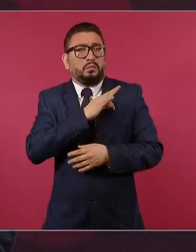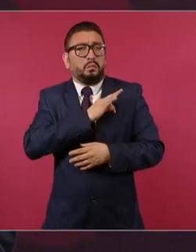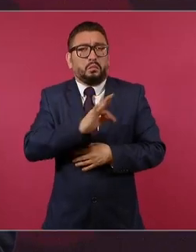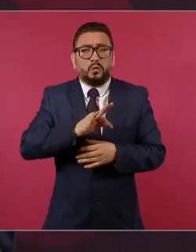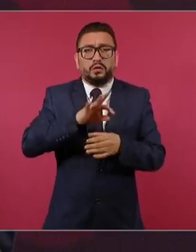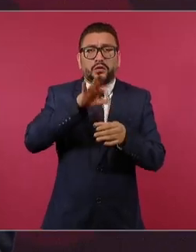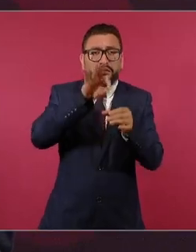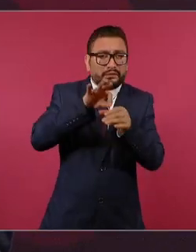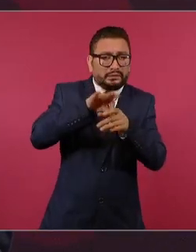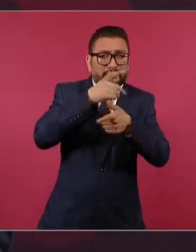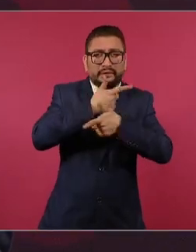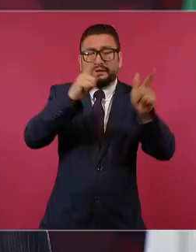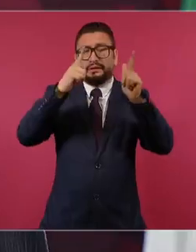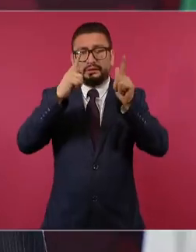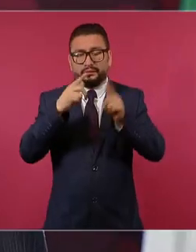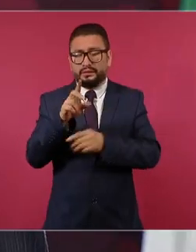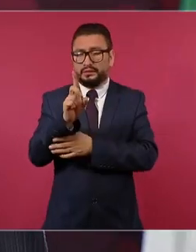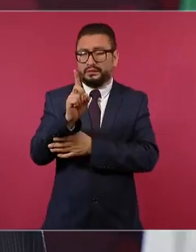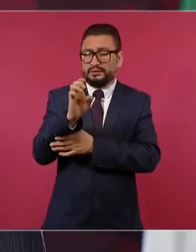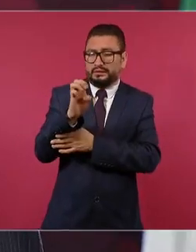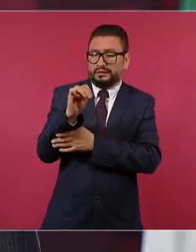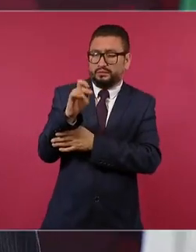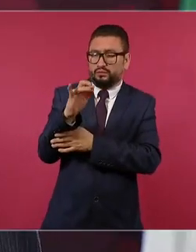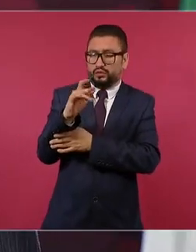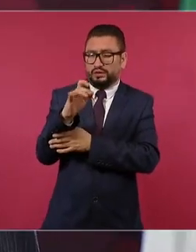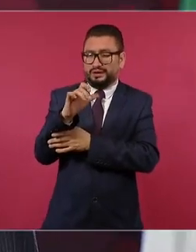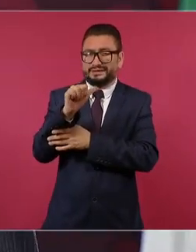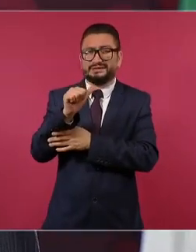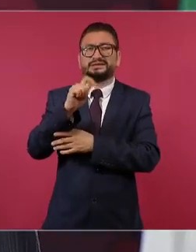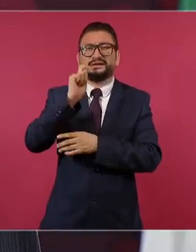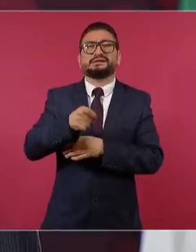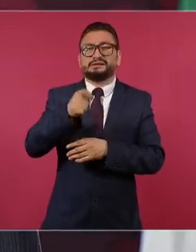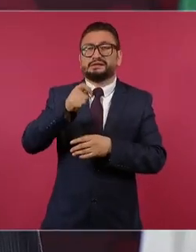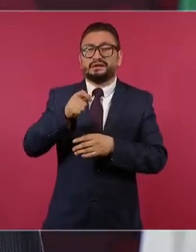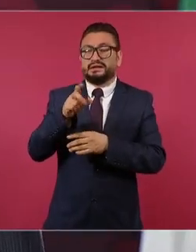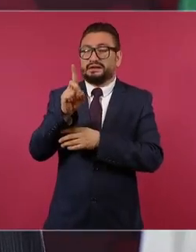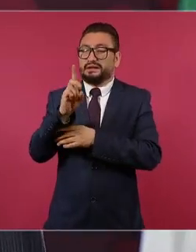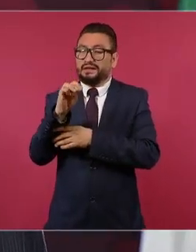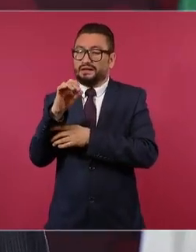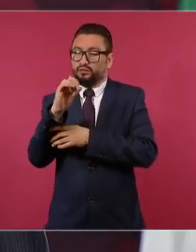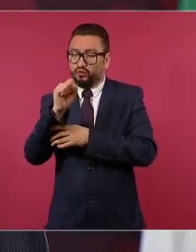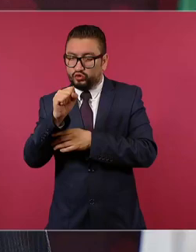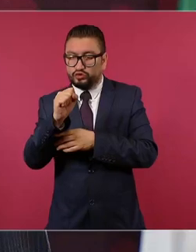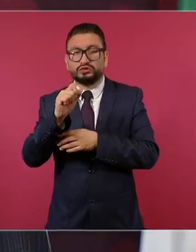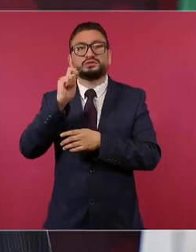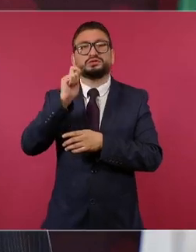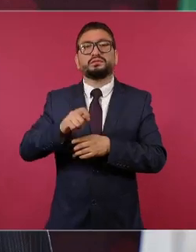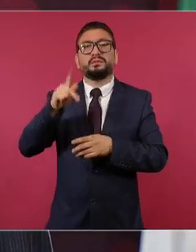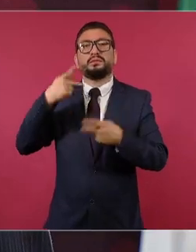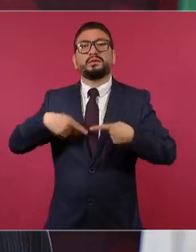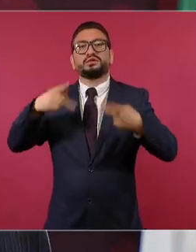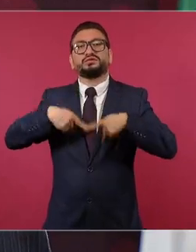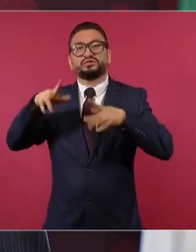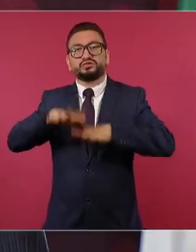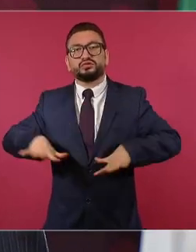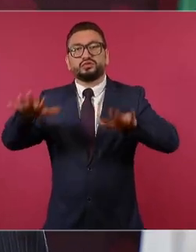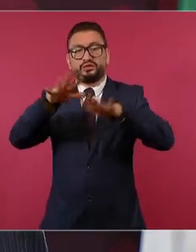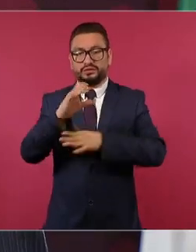Si democracia es el poder del pueblo, demos es pueblo, kratos es